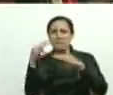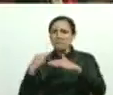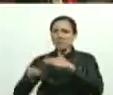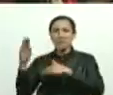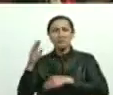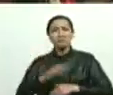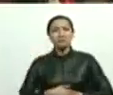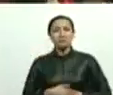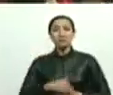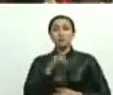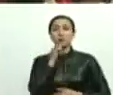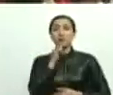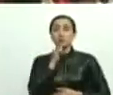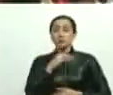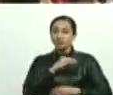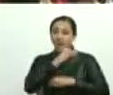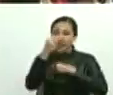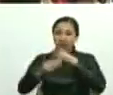para tratar de crear